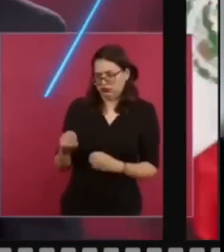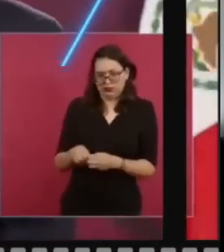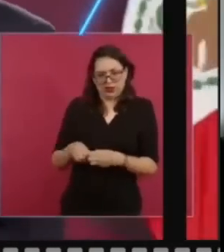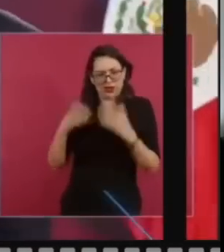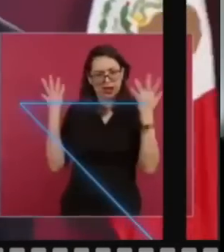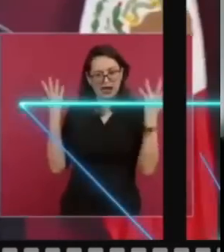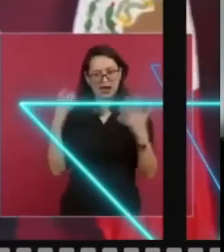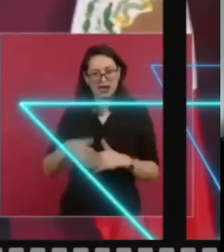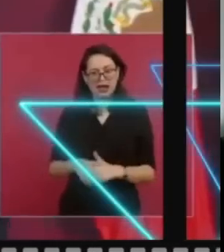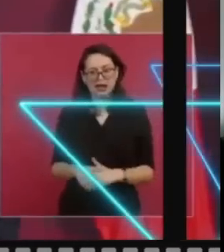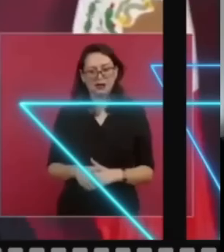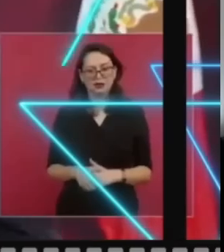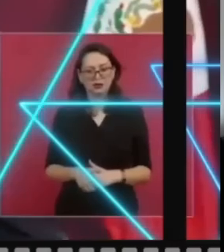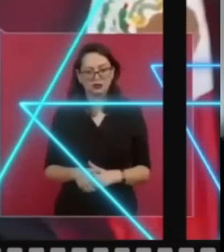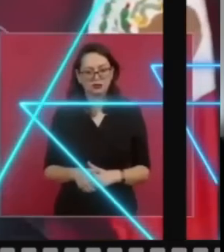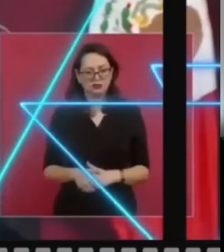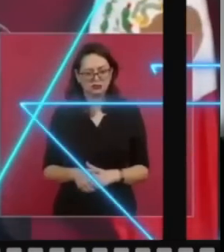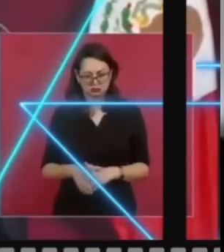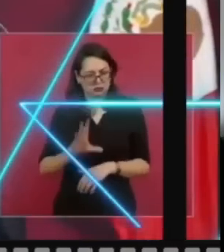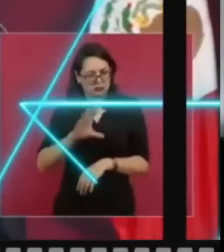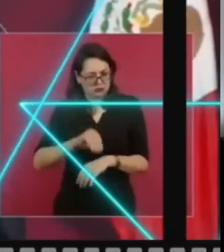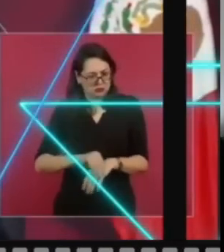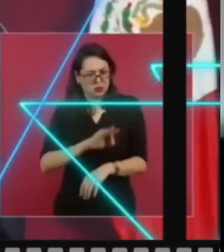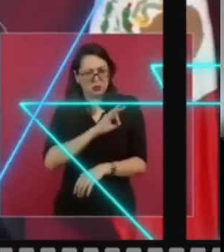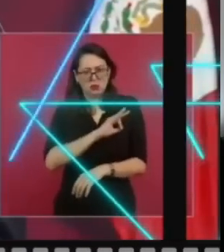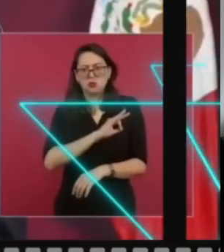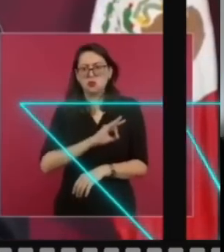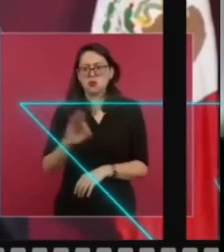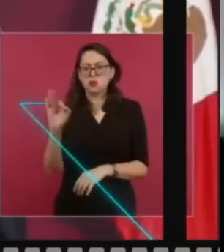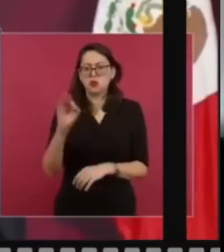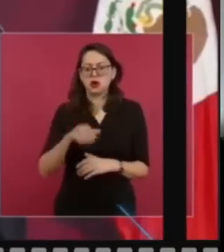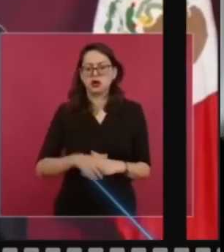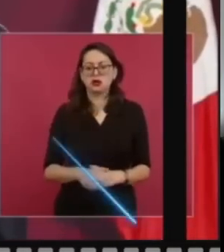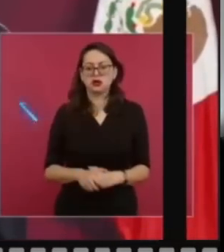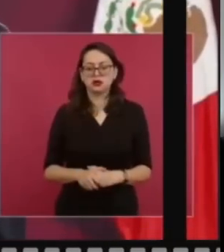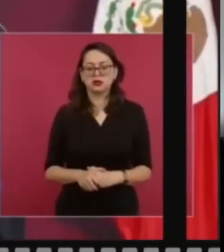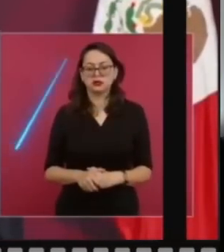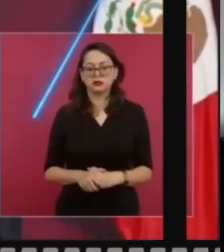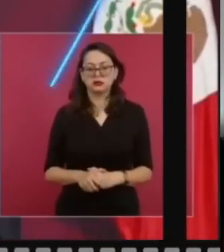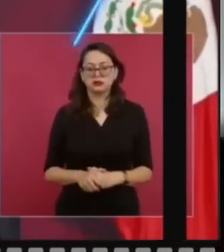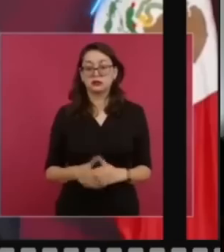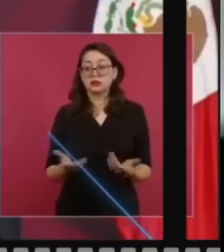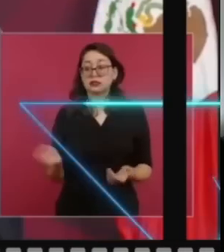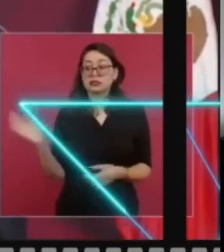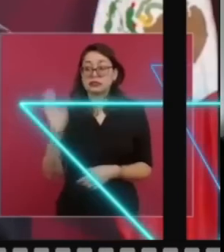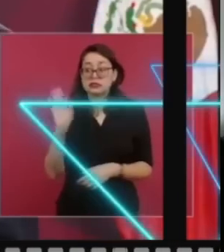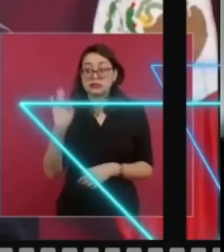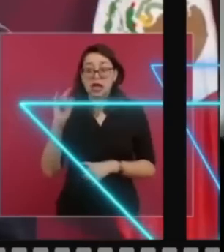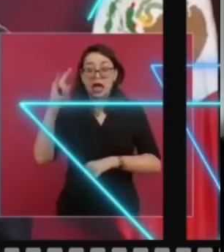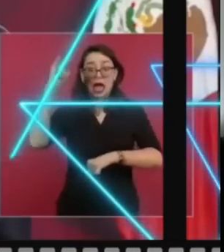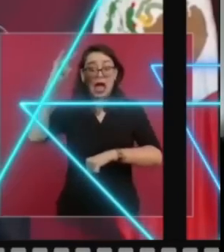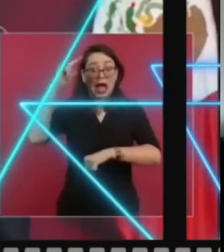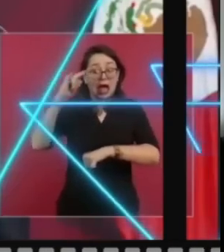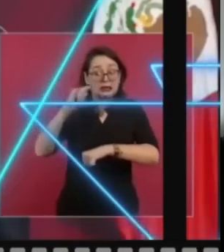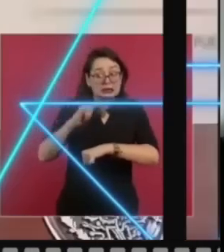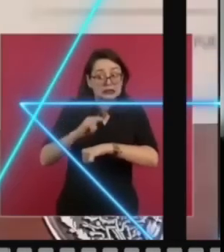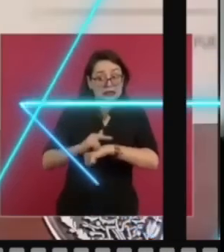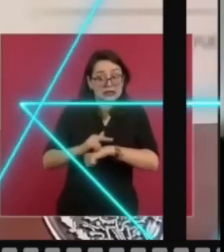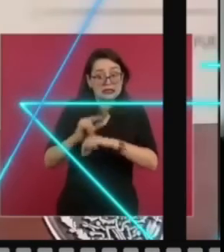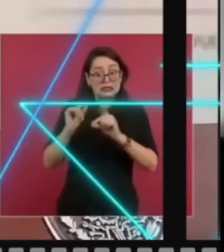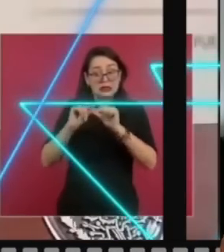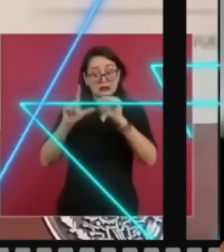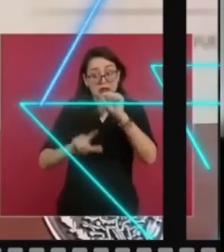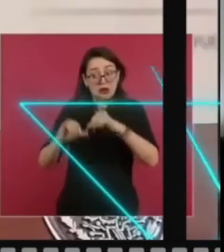mi opinión y dije que sí y que también iba a ser una escala técnica dije que también que sí